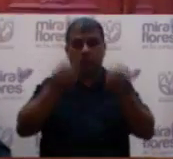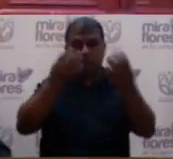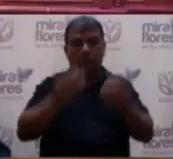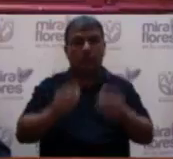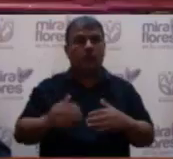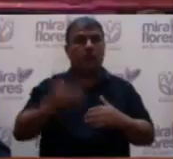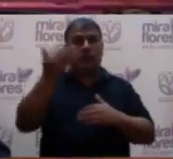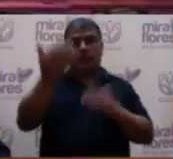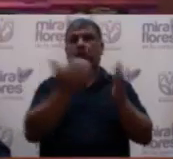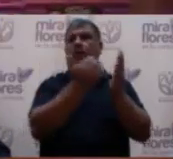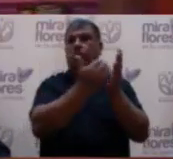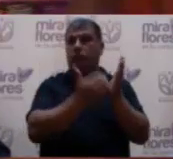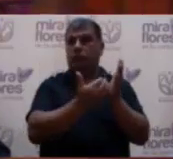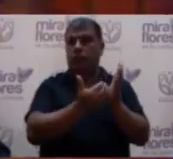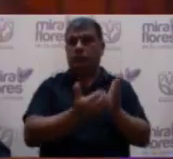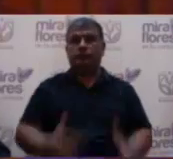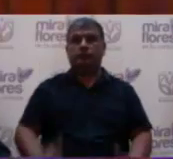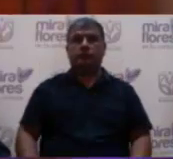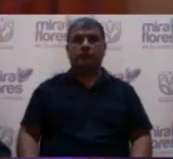al siguiente punto, por favor.